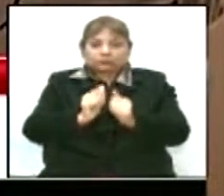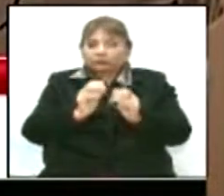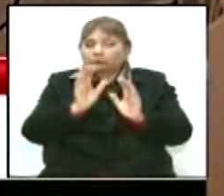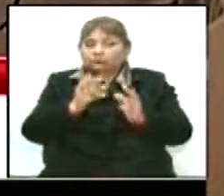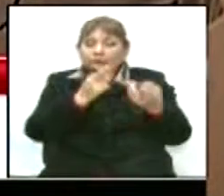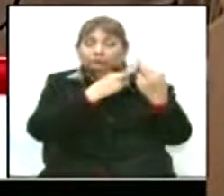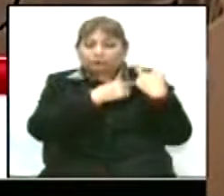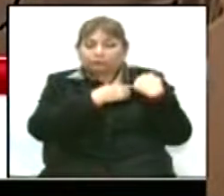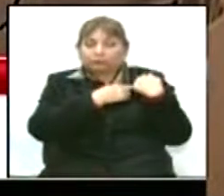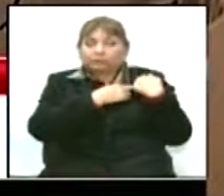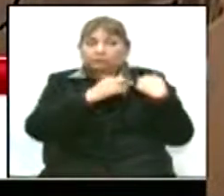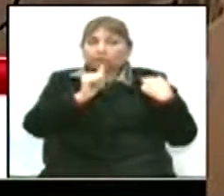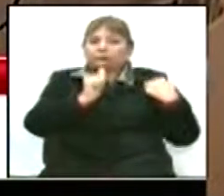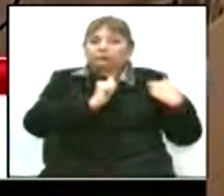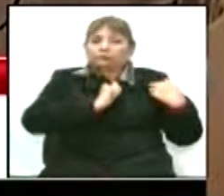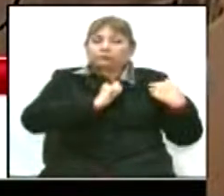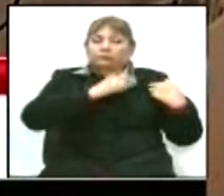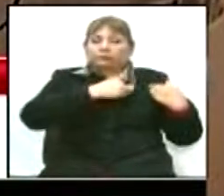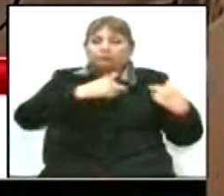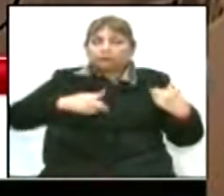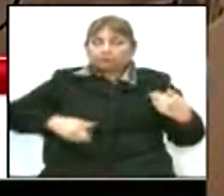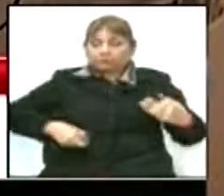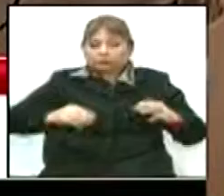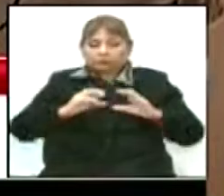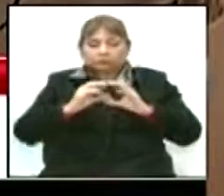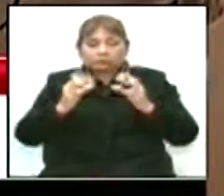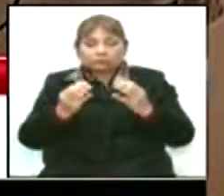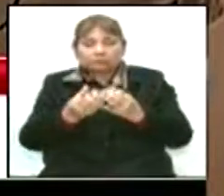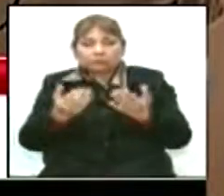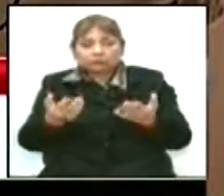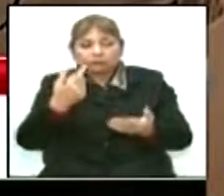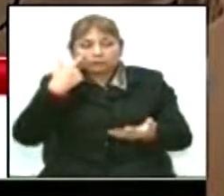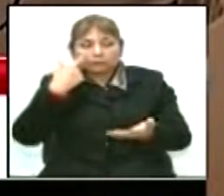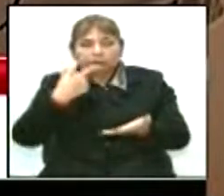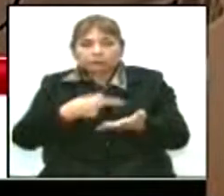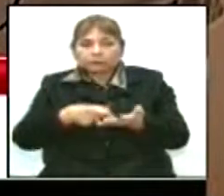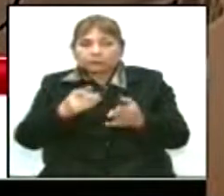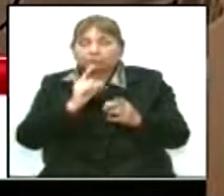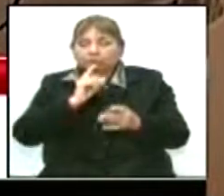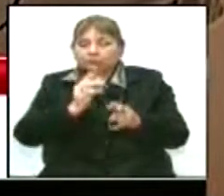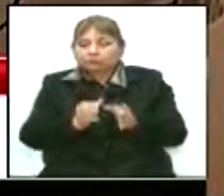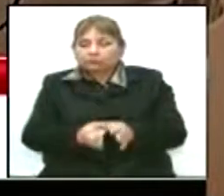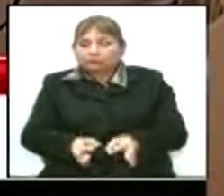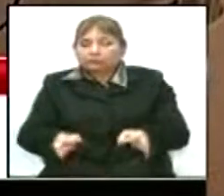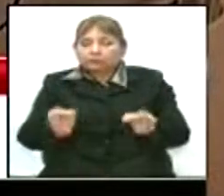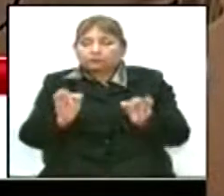también al pedido del propio presidente del Congreso de ver justamente este tema que es muy importante.